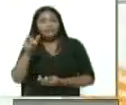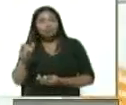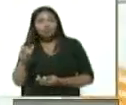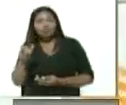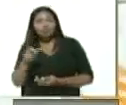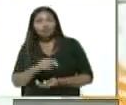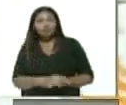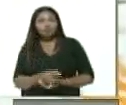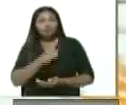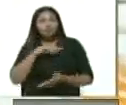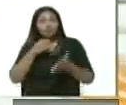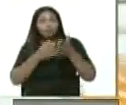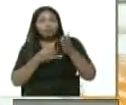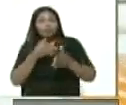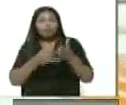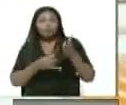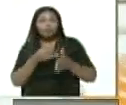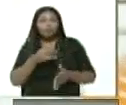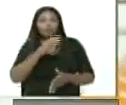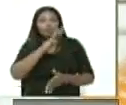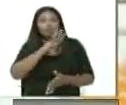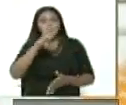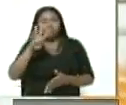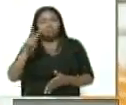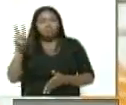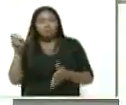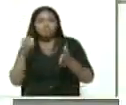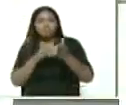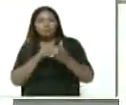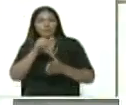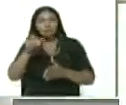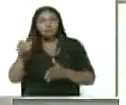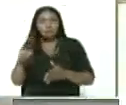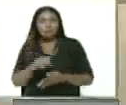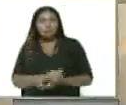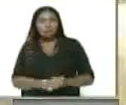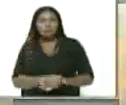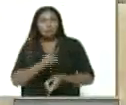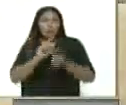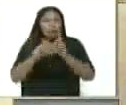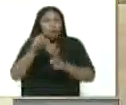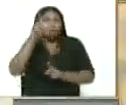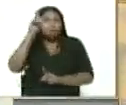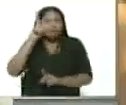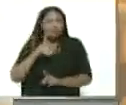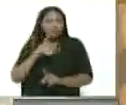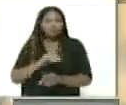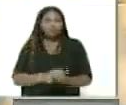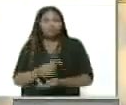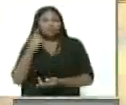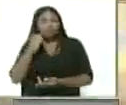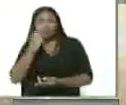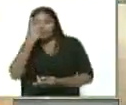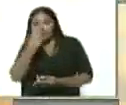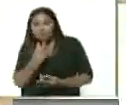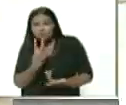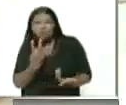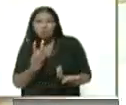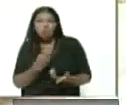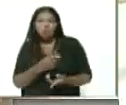nosotros tenemos registrados 40 y 447 mil personas con cierta discapacidad auditiva visual